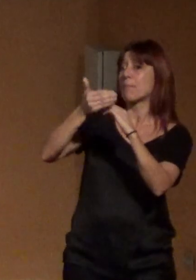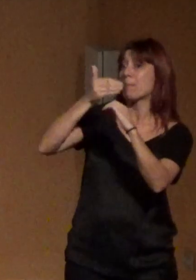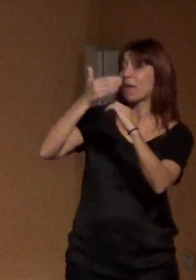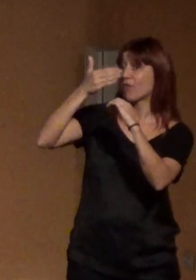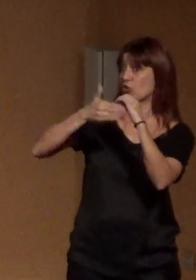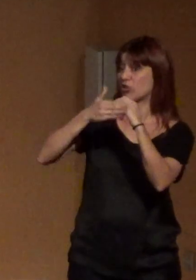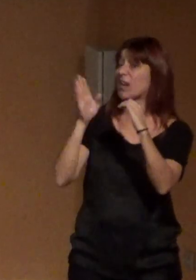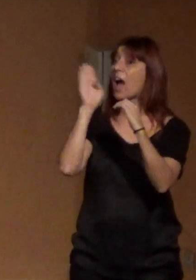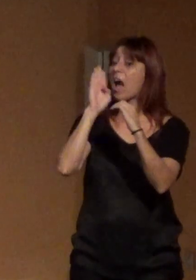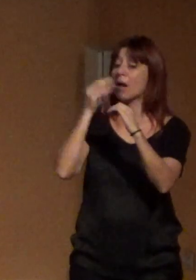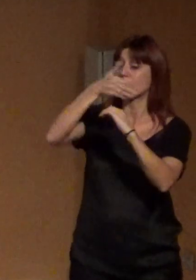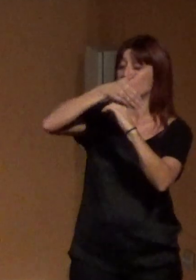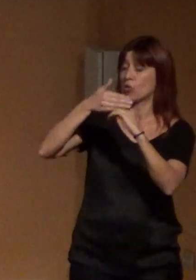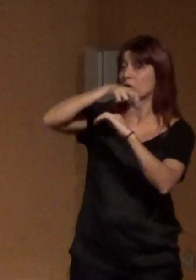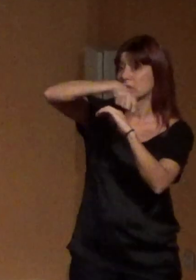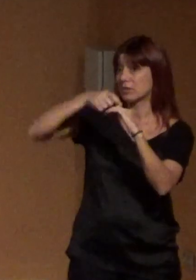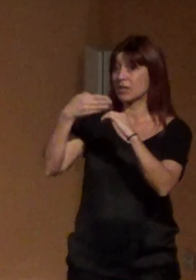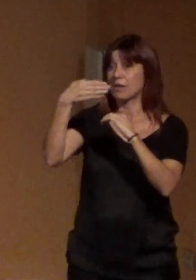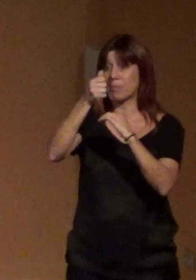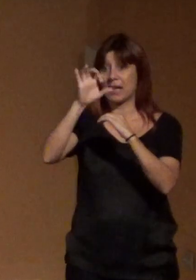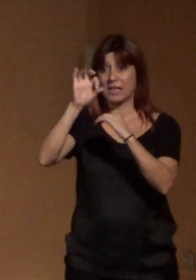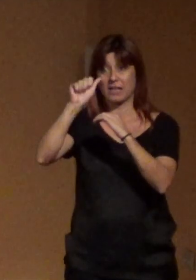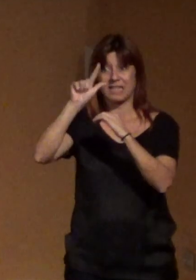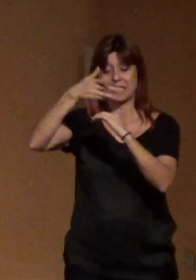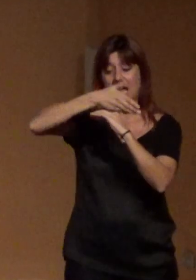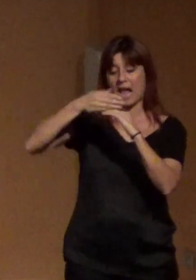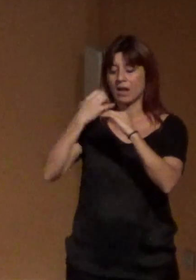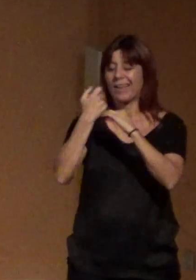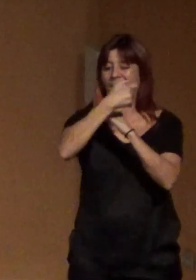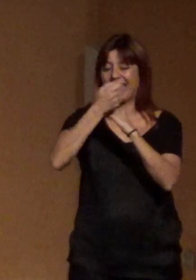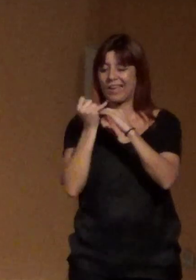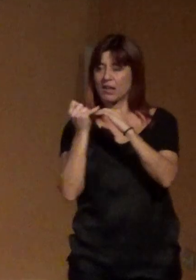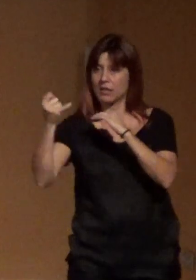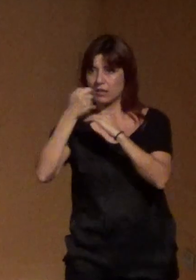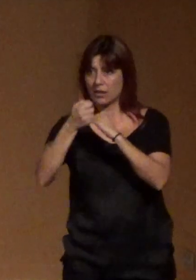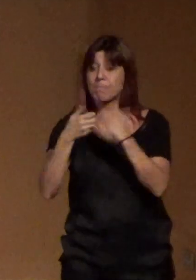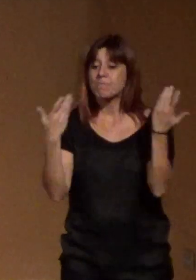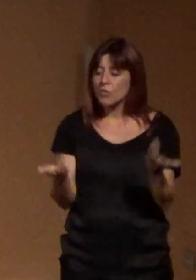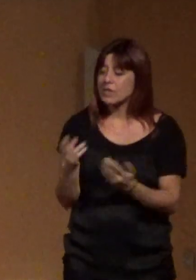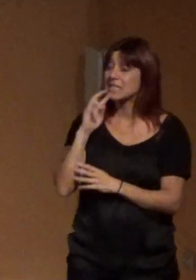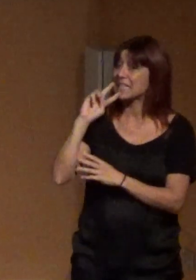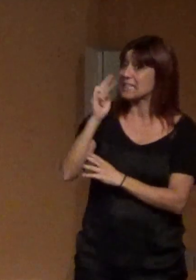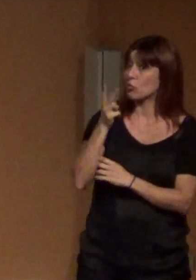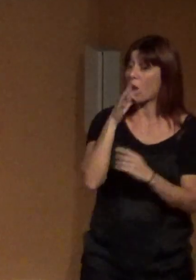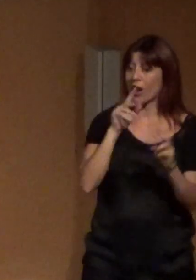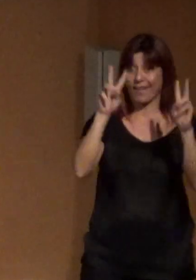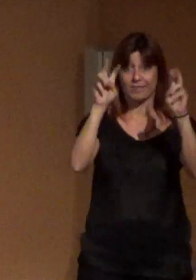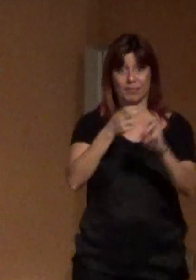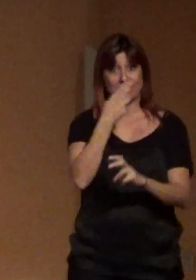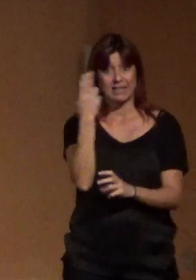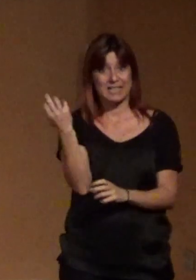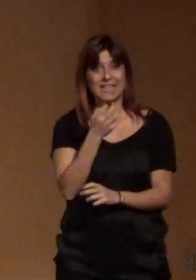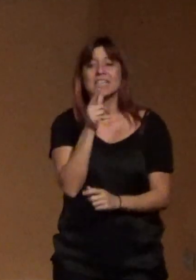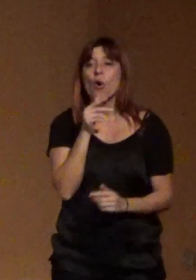unión córtico-striatal basal cerebelosa, ¿no? De esta manera, la segunda área de interés es la resolución